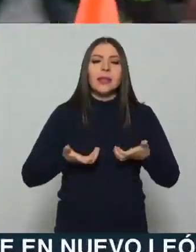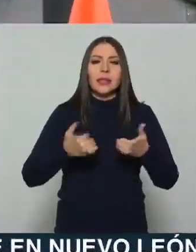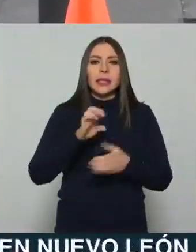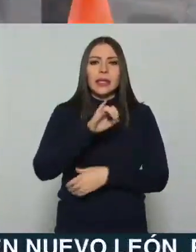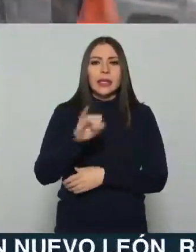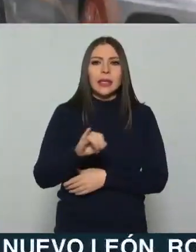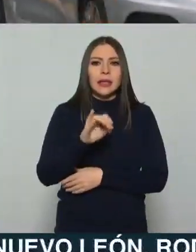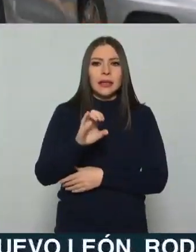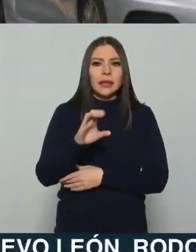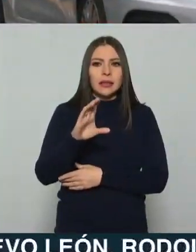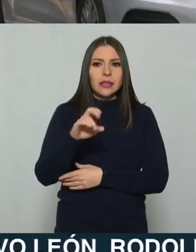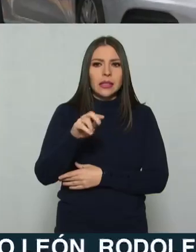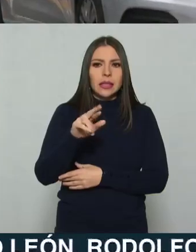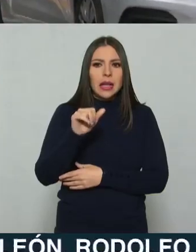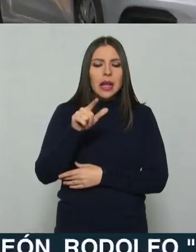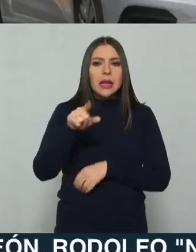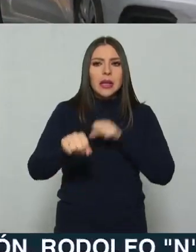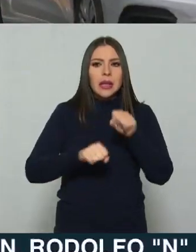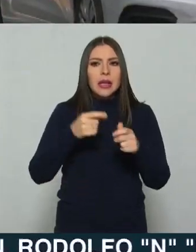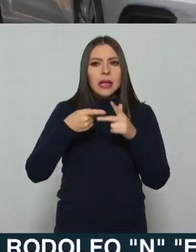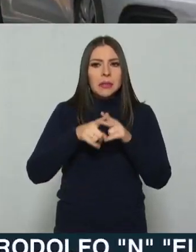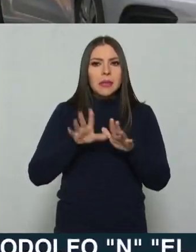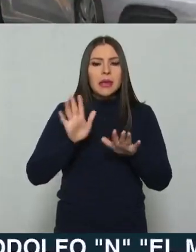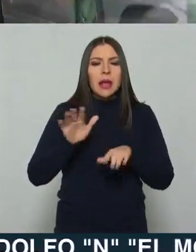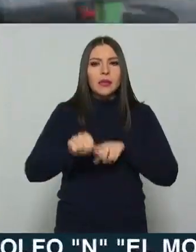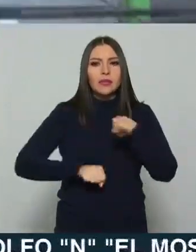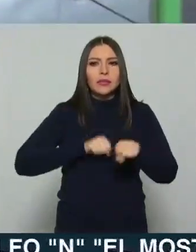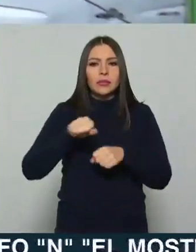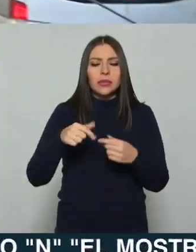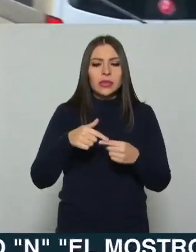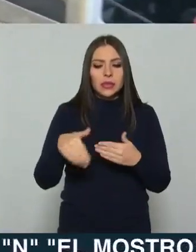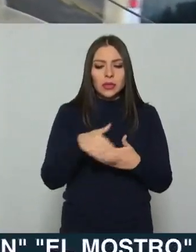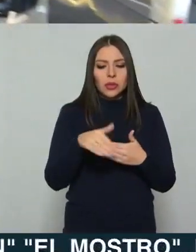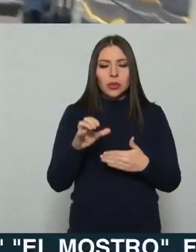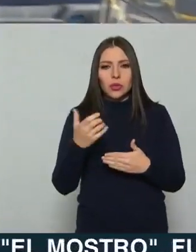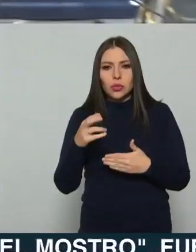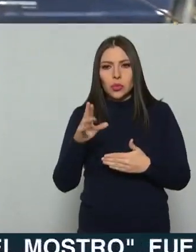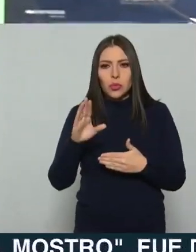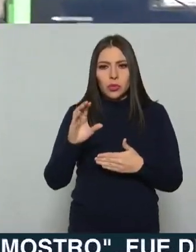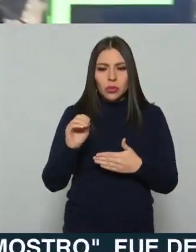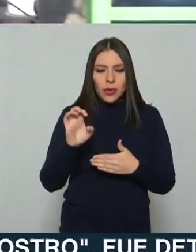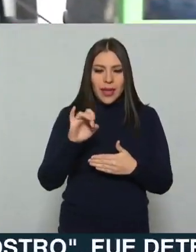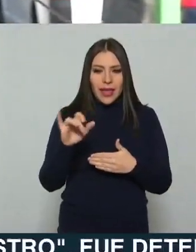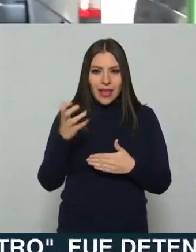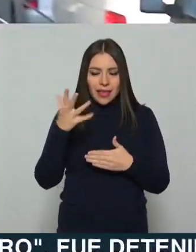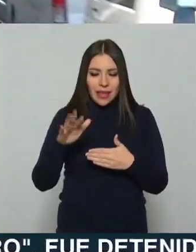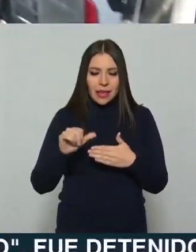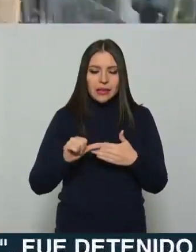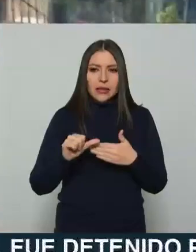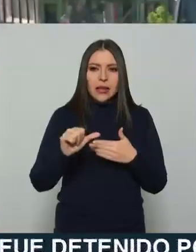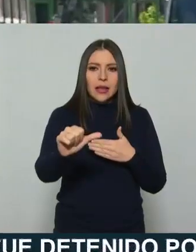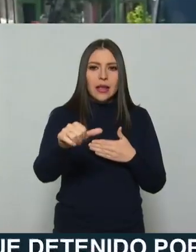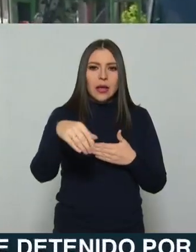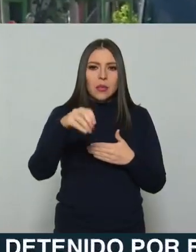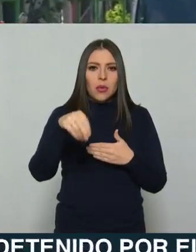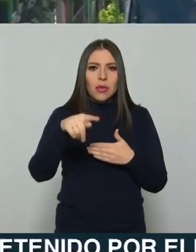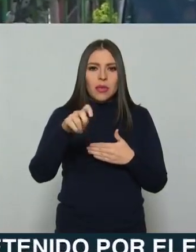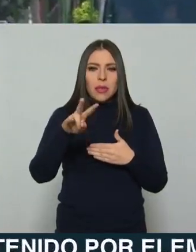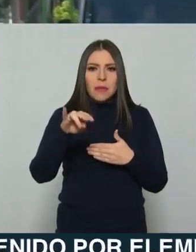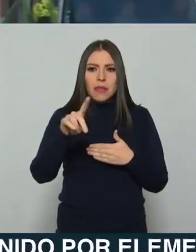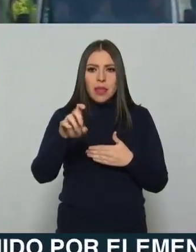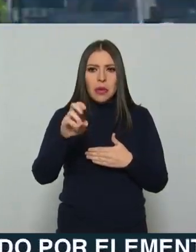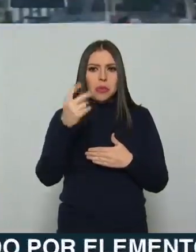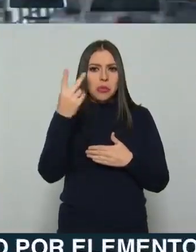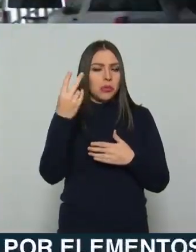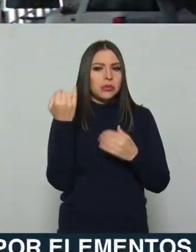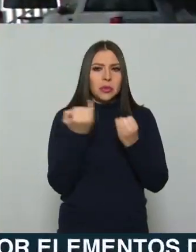comienzan a circular en el tramo que va de eje 10 sur Churubusco hasta eje 5 norte Montevideo en ambos sentidos. Para algunos ciclistas es